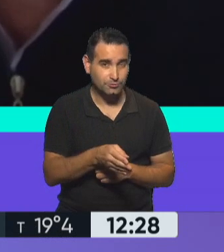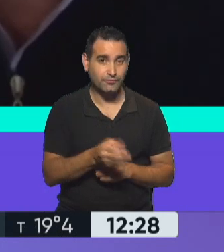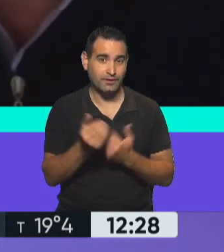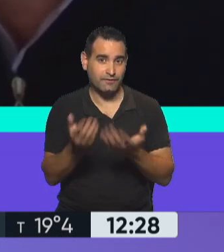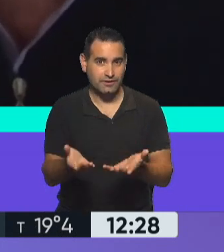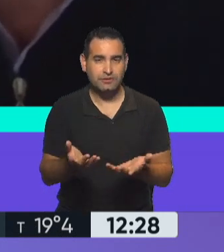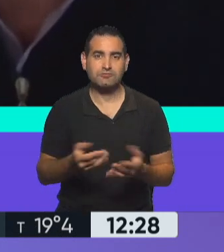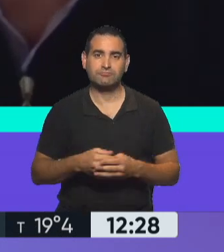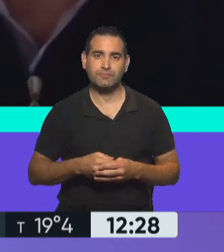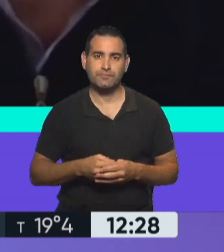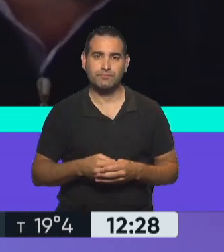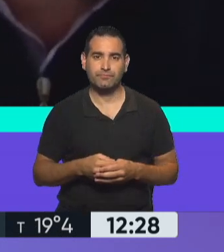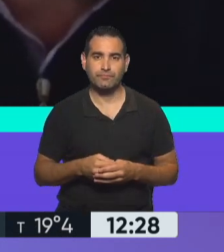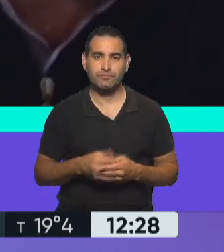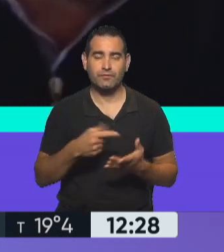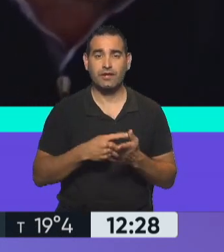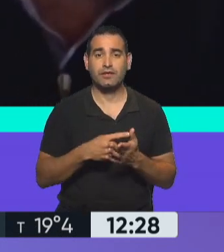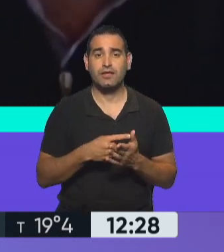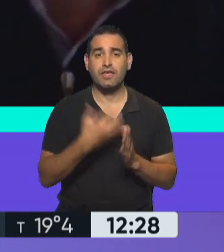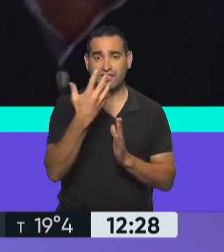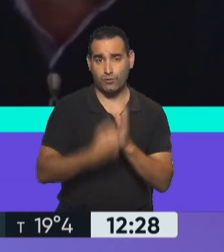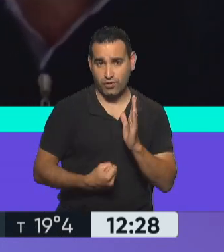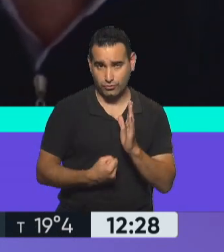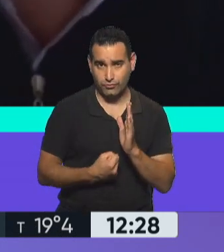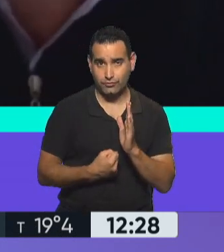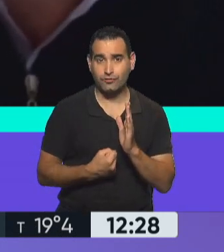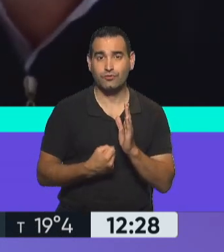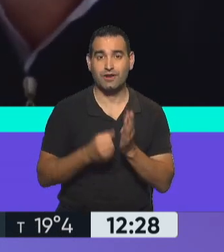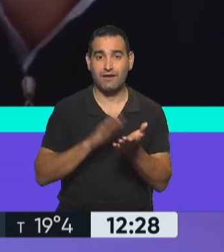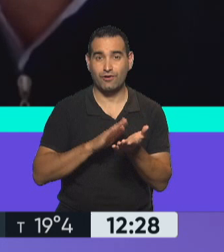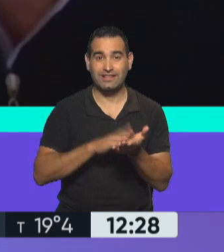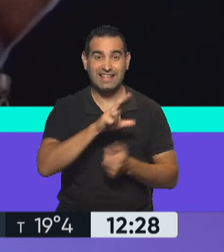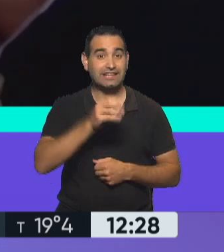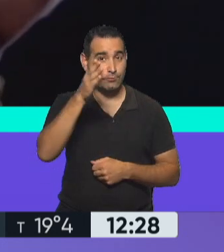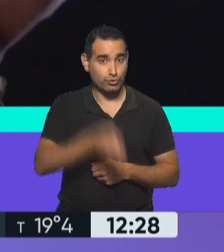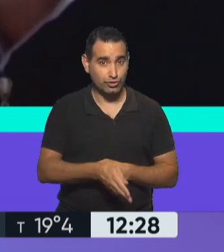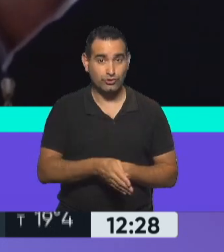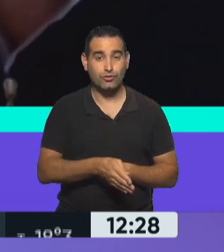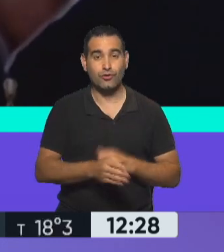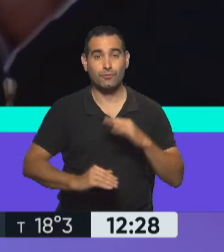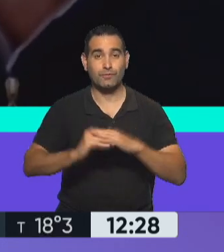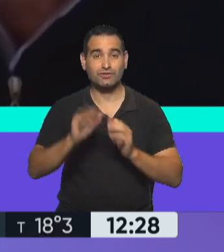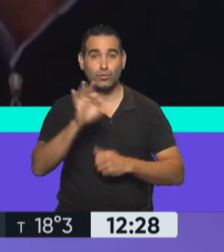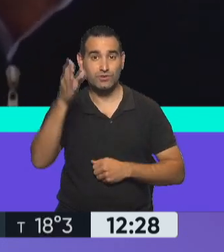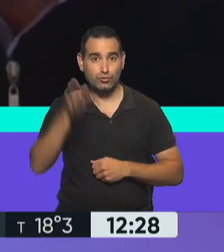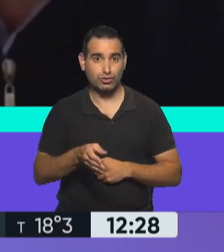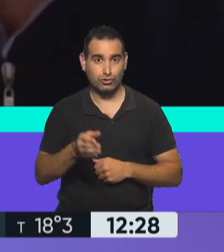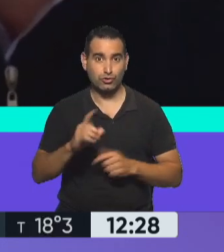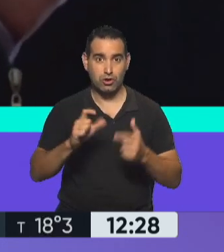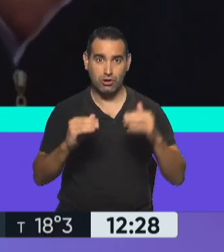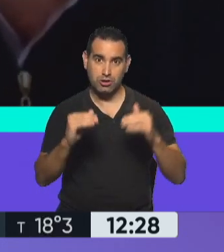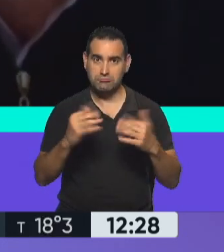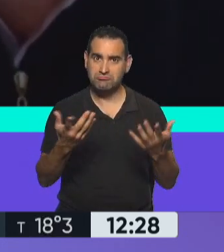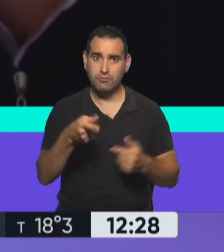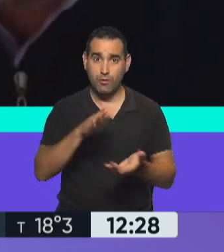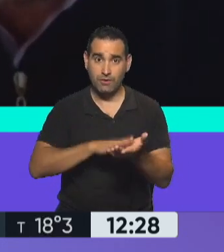Y son beneficios que van de descuentos en la boleta del 30% al 50%. Es decir, agarremos la